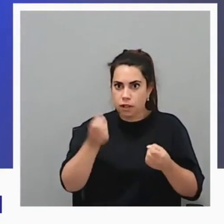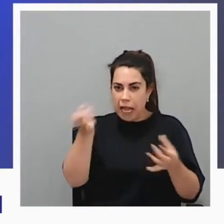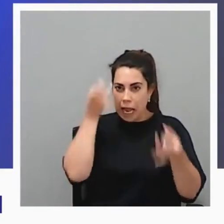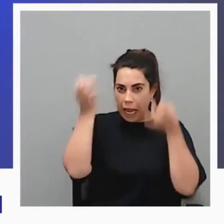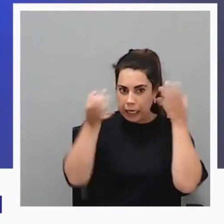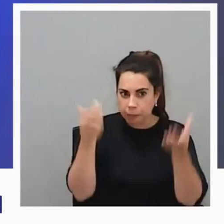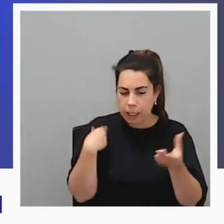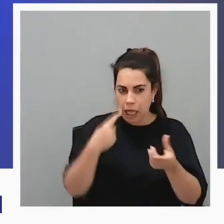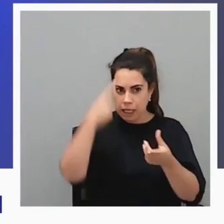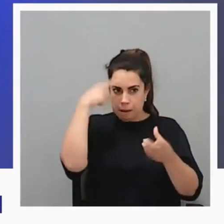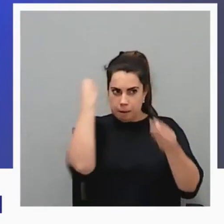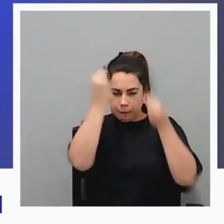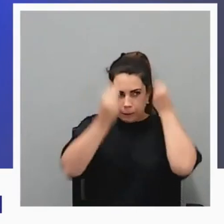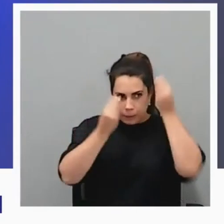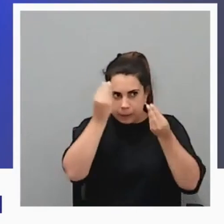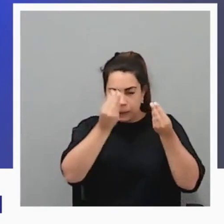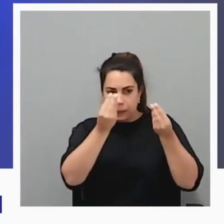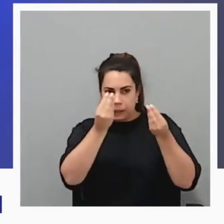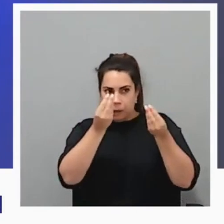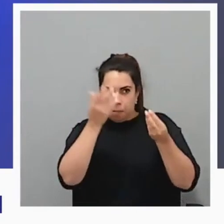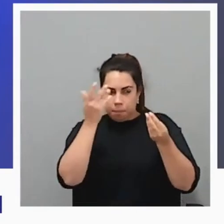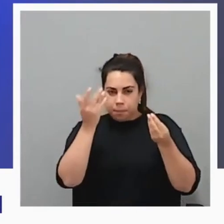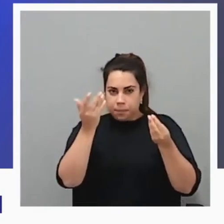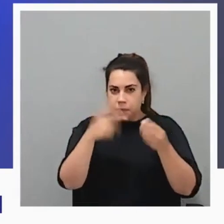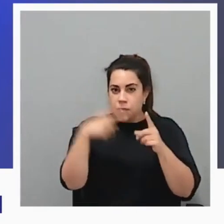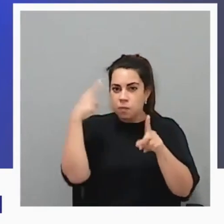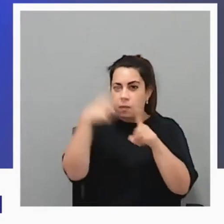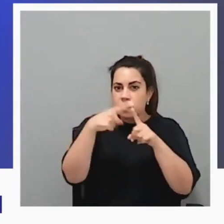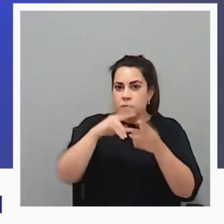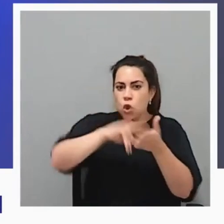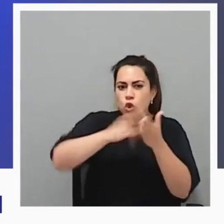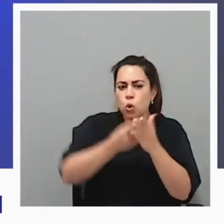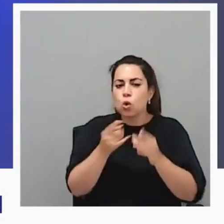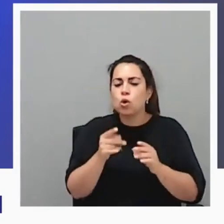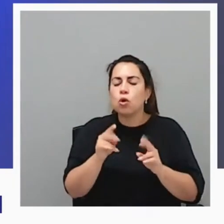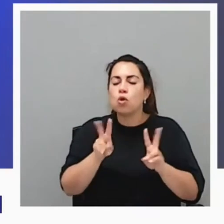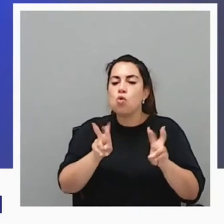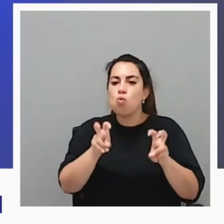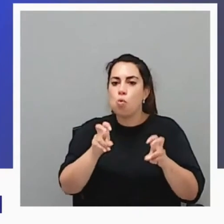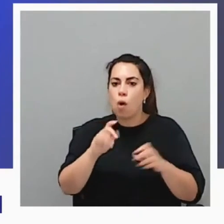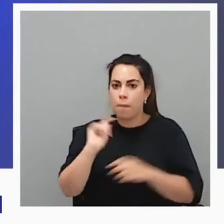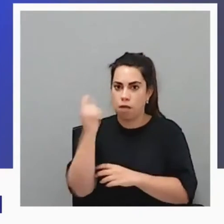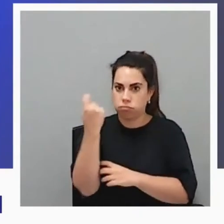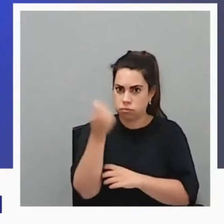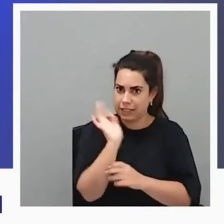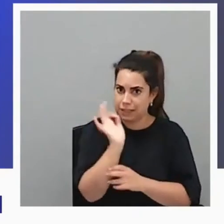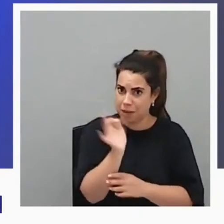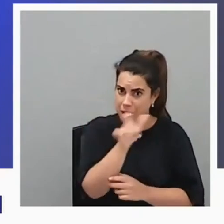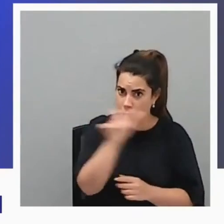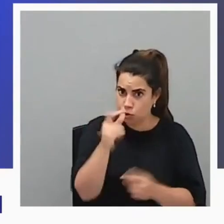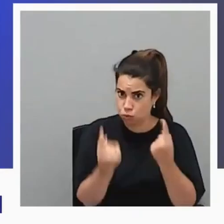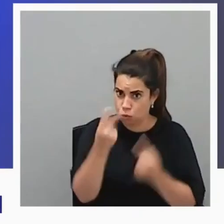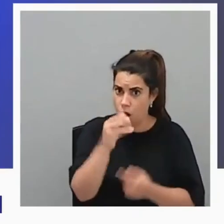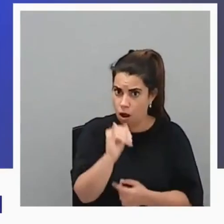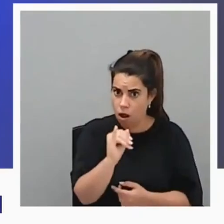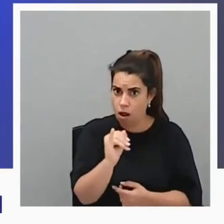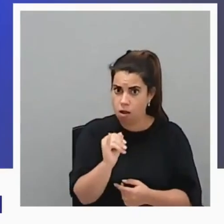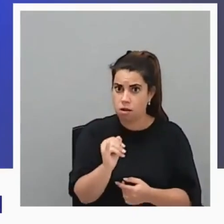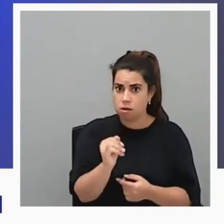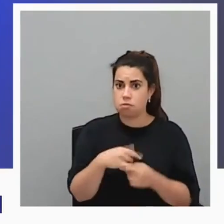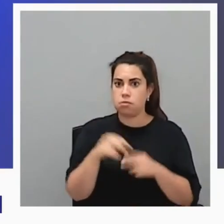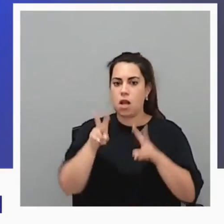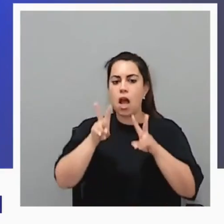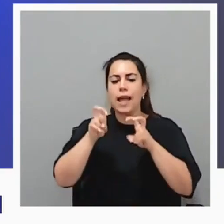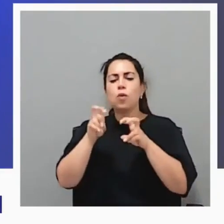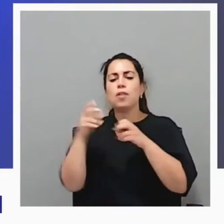¿no?, que permite encontrar esas nuevas soluciones. La innovación a lo largo de los siglos ha sido eso,